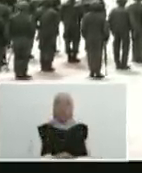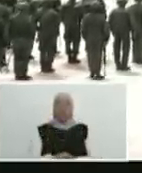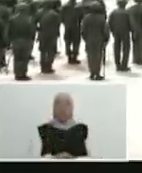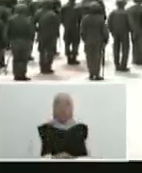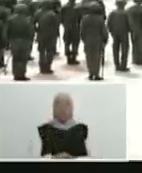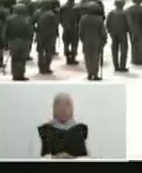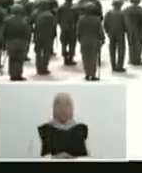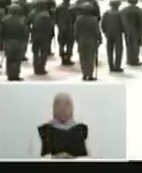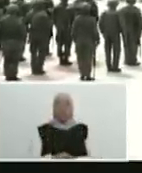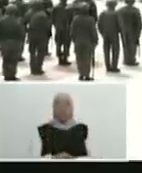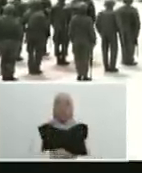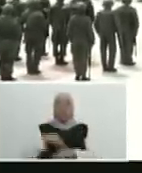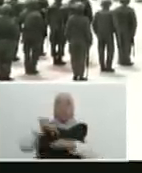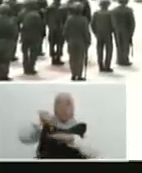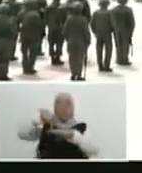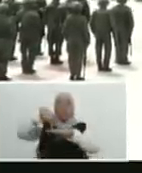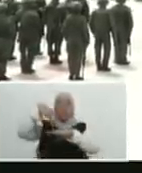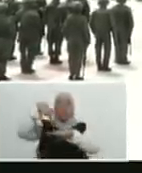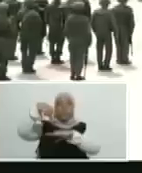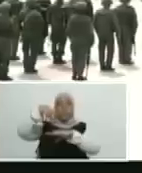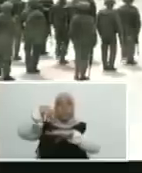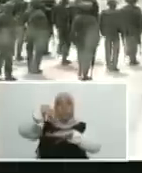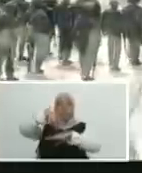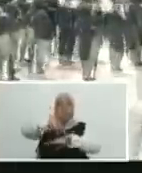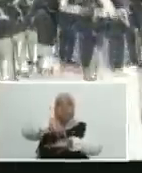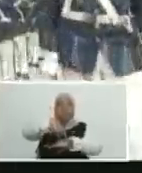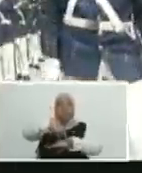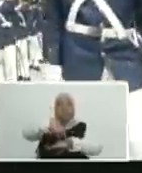¡A discret! ¡Chum!